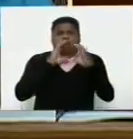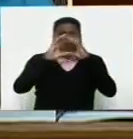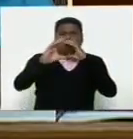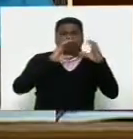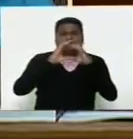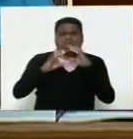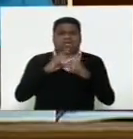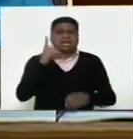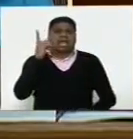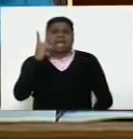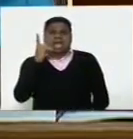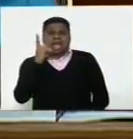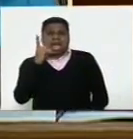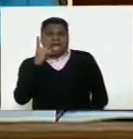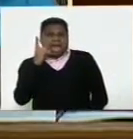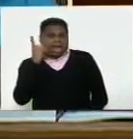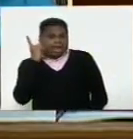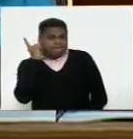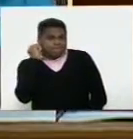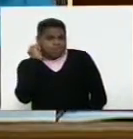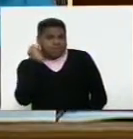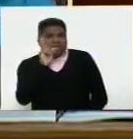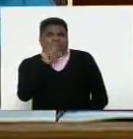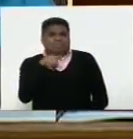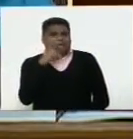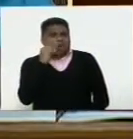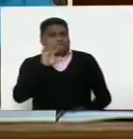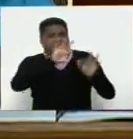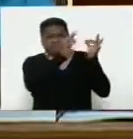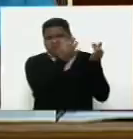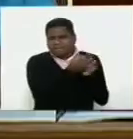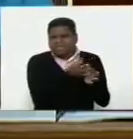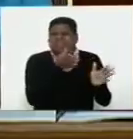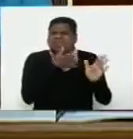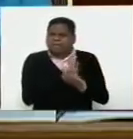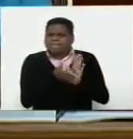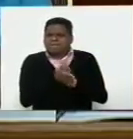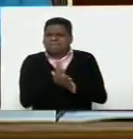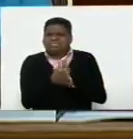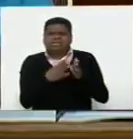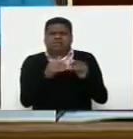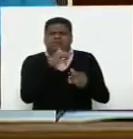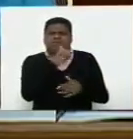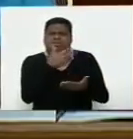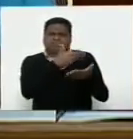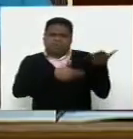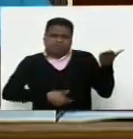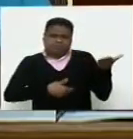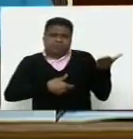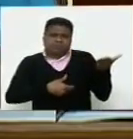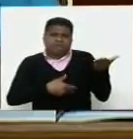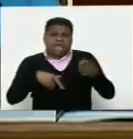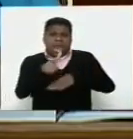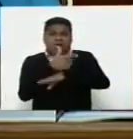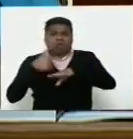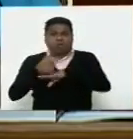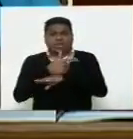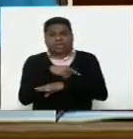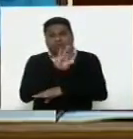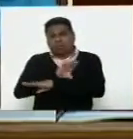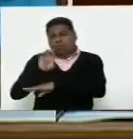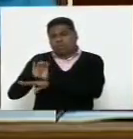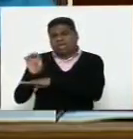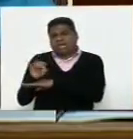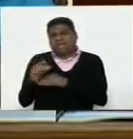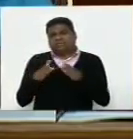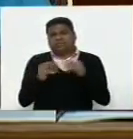las mujeres y padres gestantes o a las familias la información que tengan a disposición. El Estado garantizará la protección de